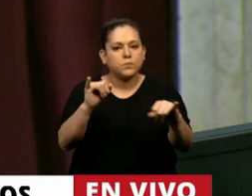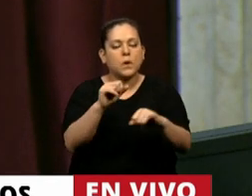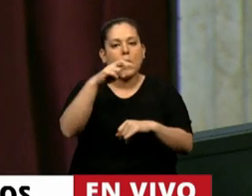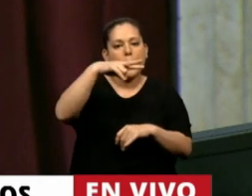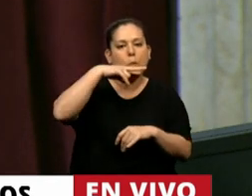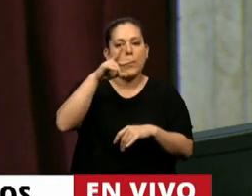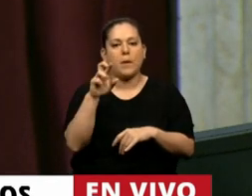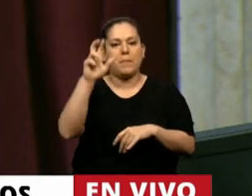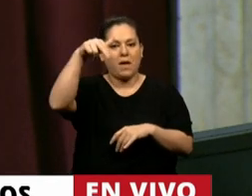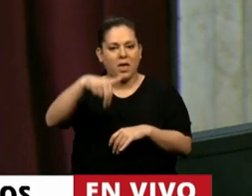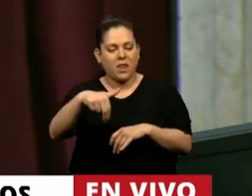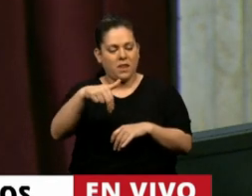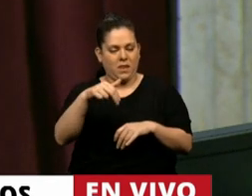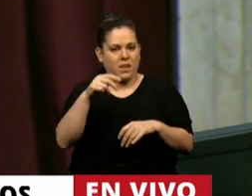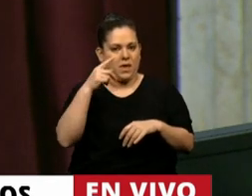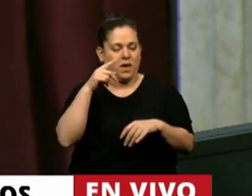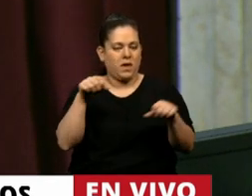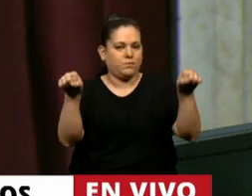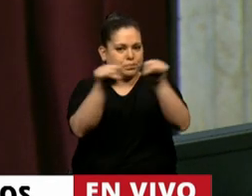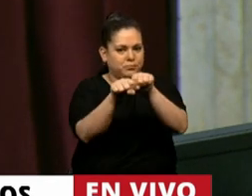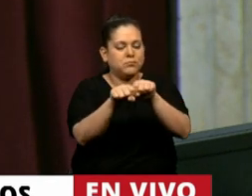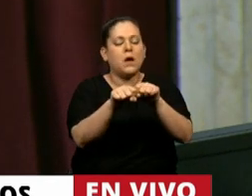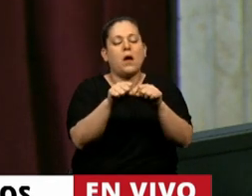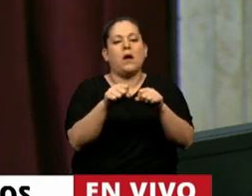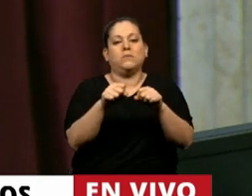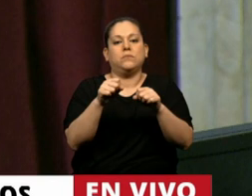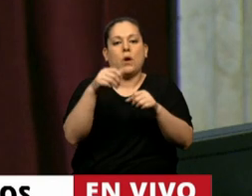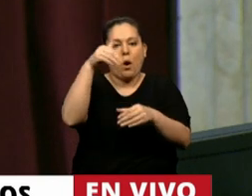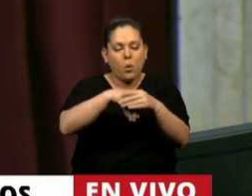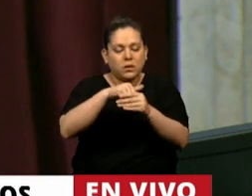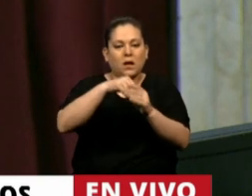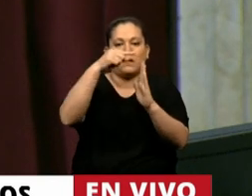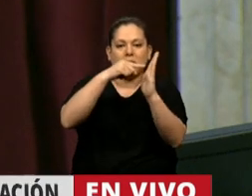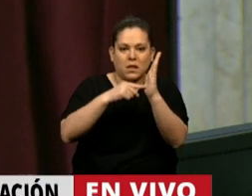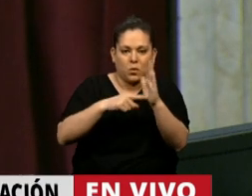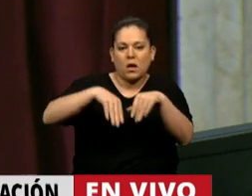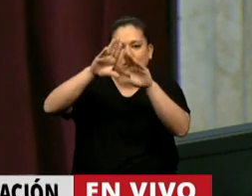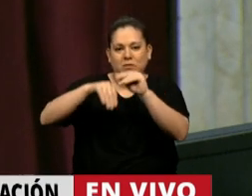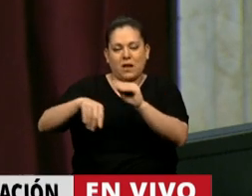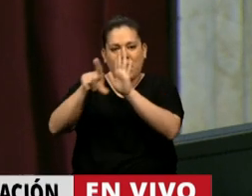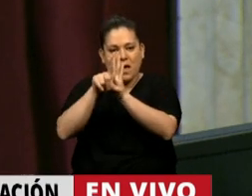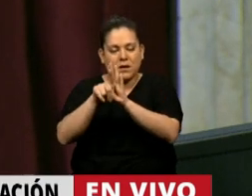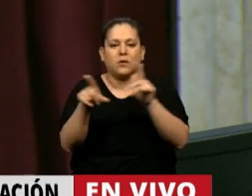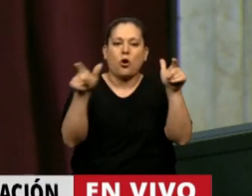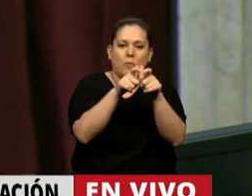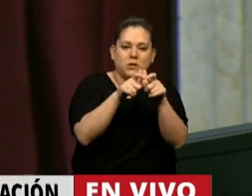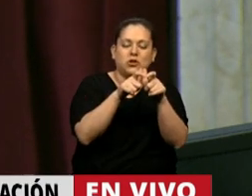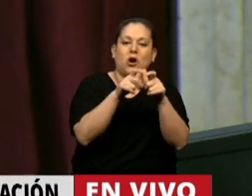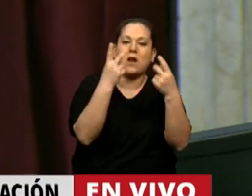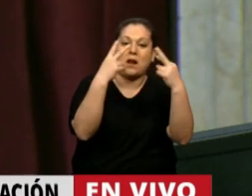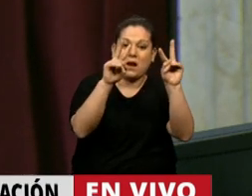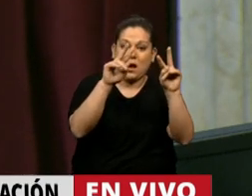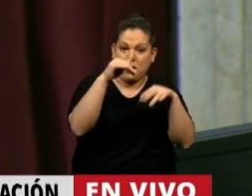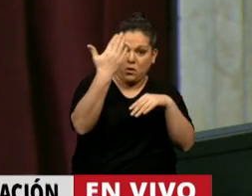se va a votar en general y en particular el dictamen de las comisiones de relaciones exteriores